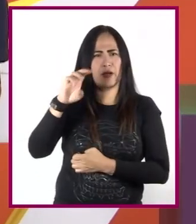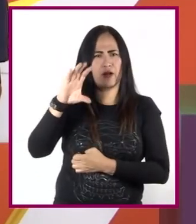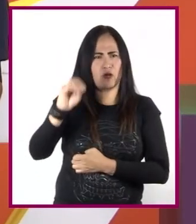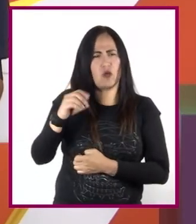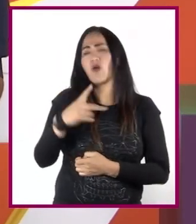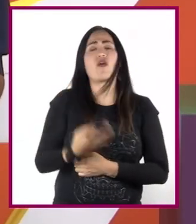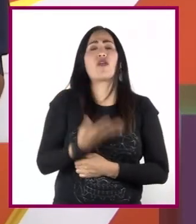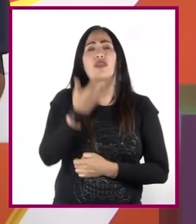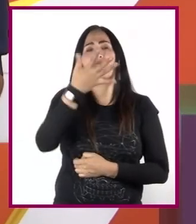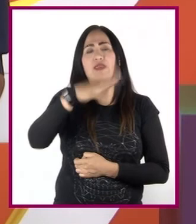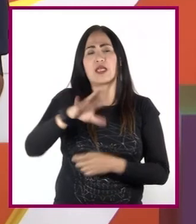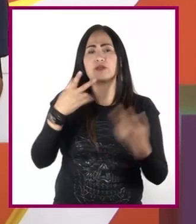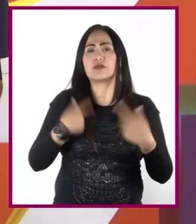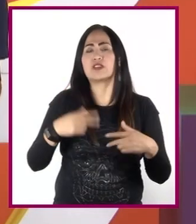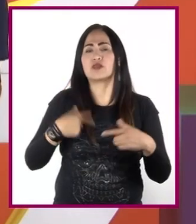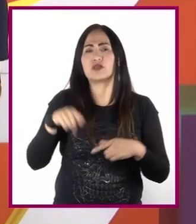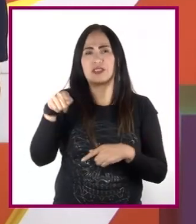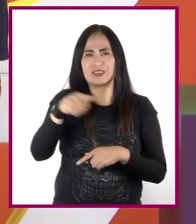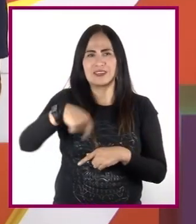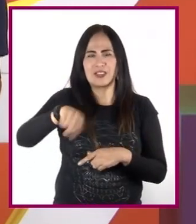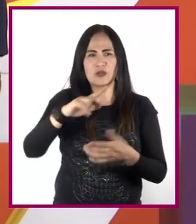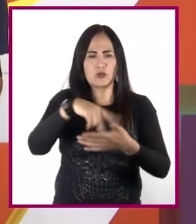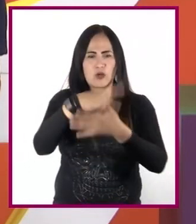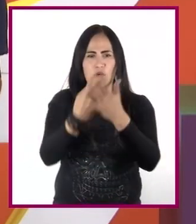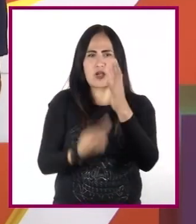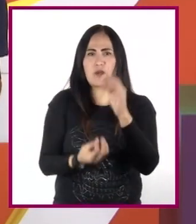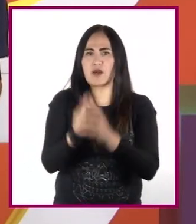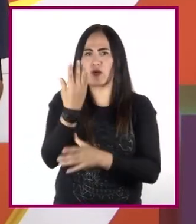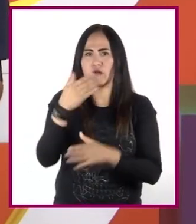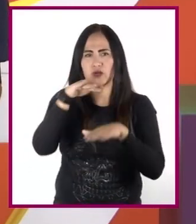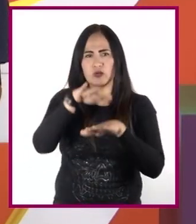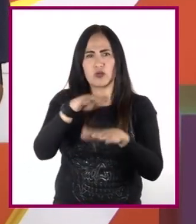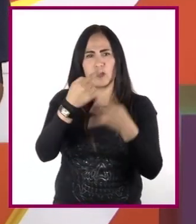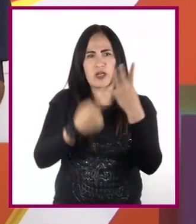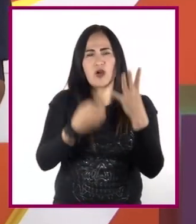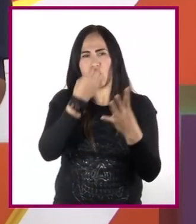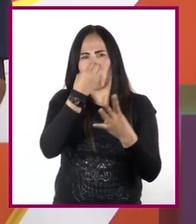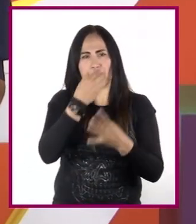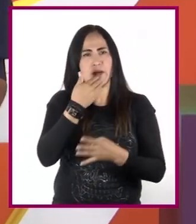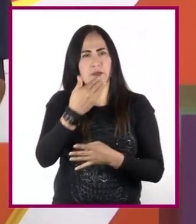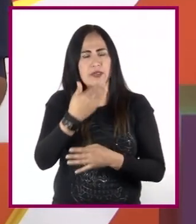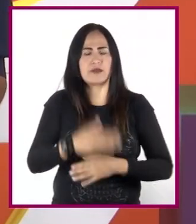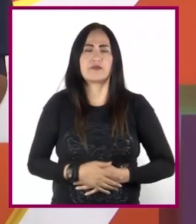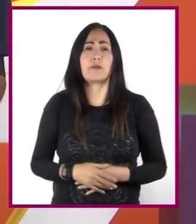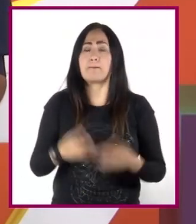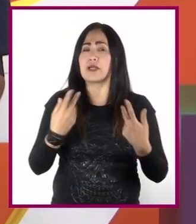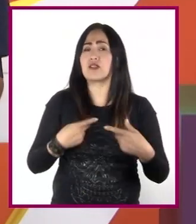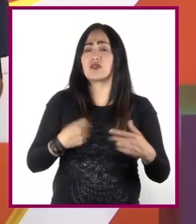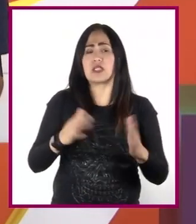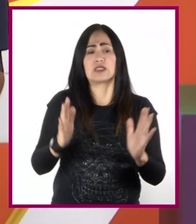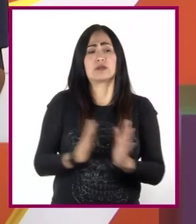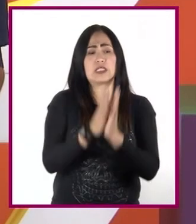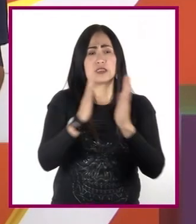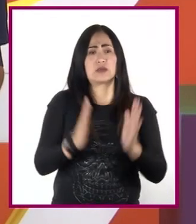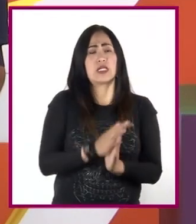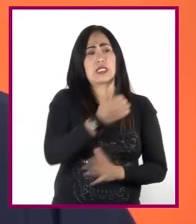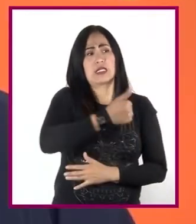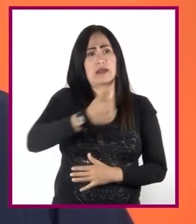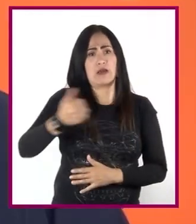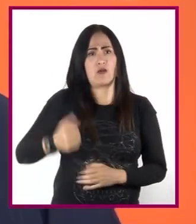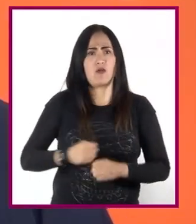sus pacientes para que integren un programa nuevo en nutrición. Cada uno de los participantes tiene problemas de